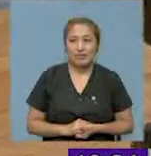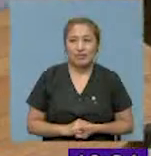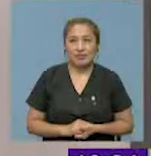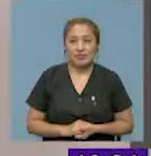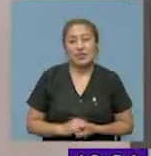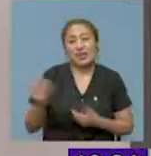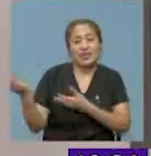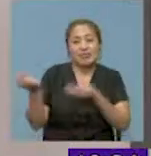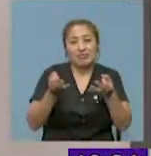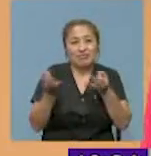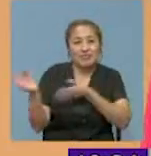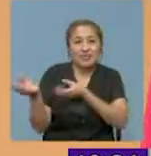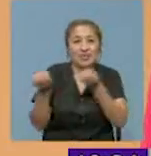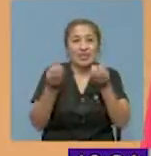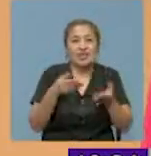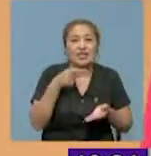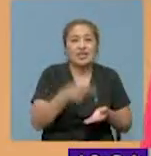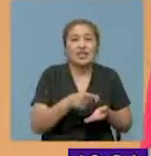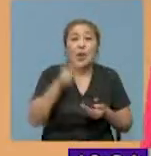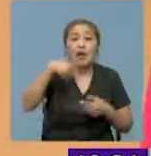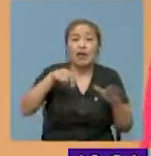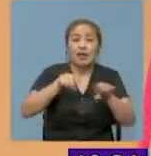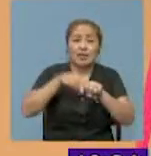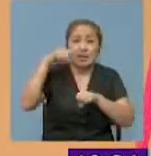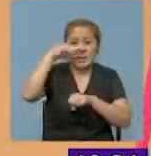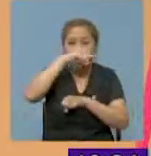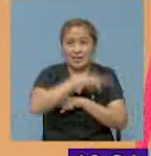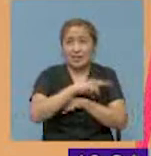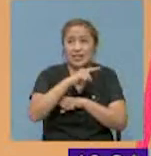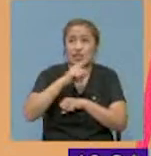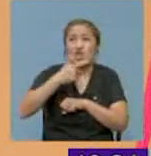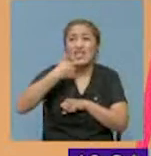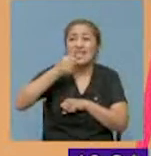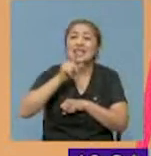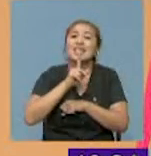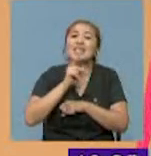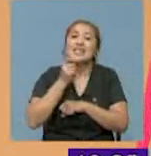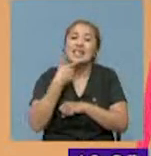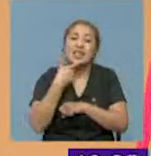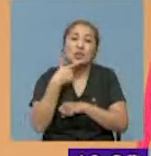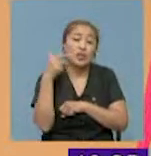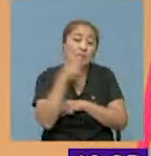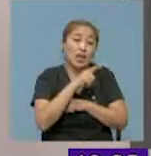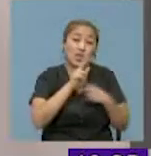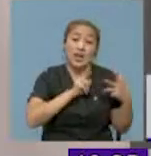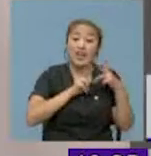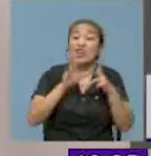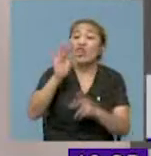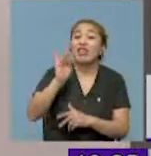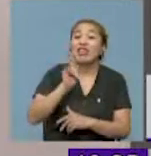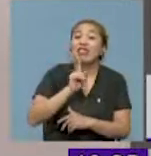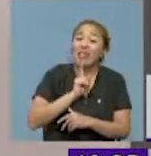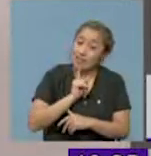y ya está con nosotros aquí en los estudios de canal 7 carlos morales santos ahora confirmado como técnico